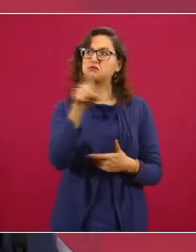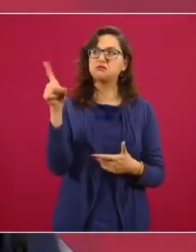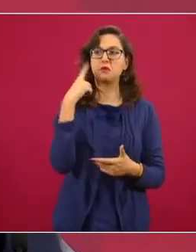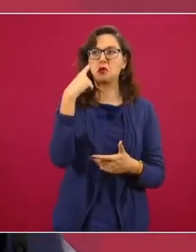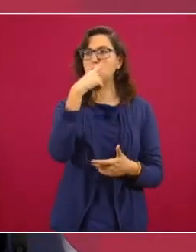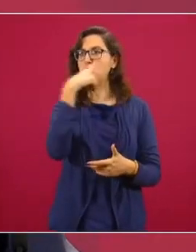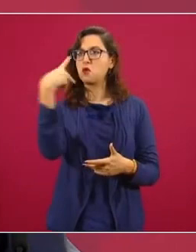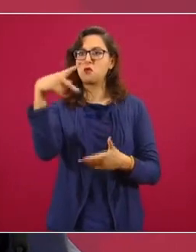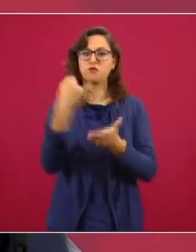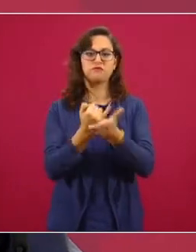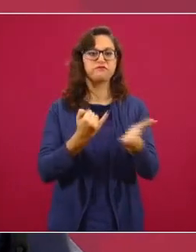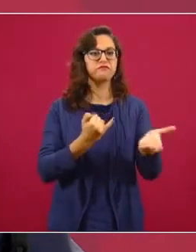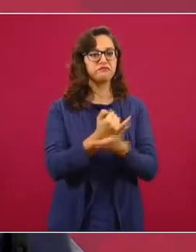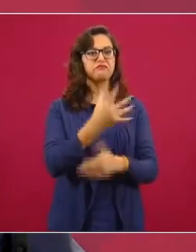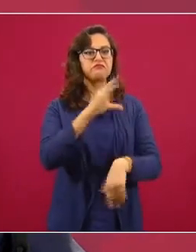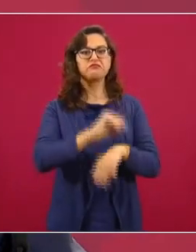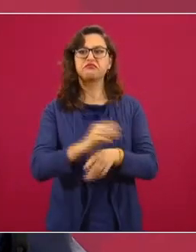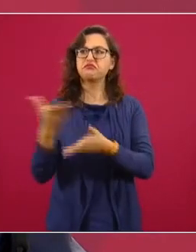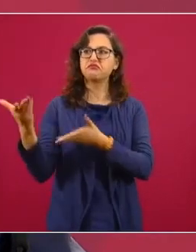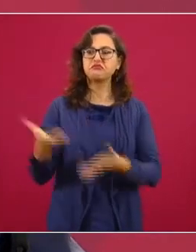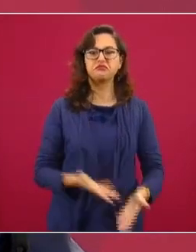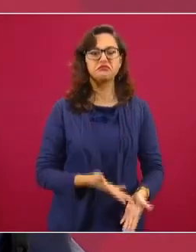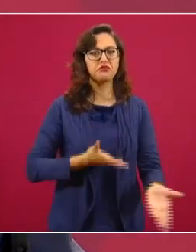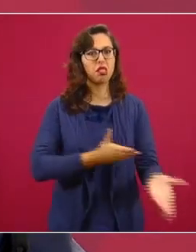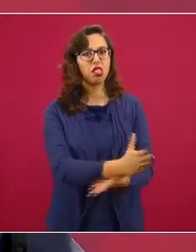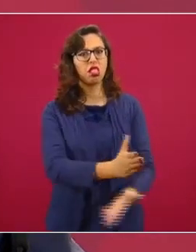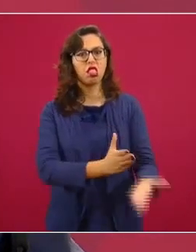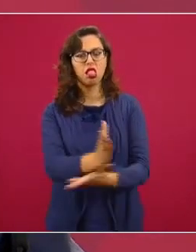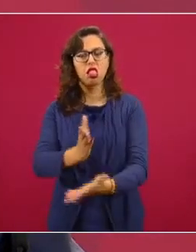Imagínense lo que